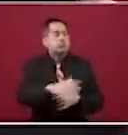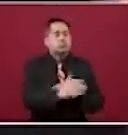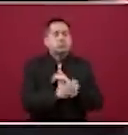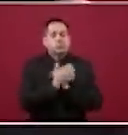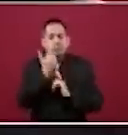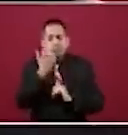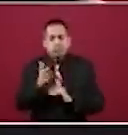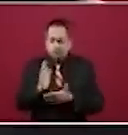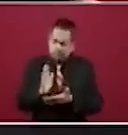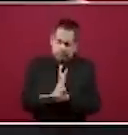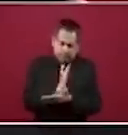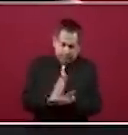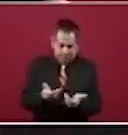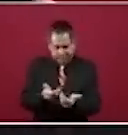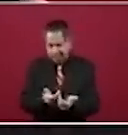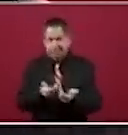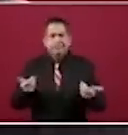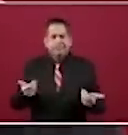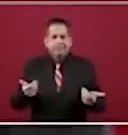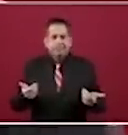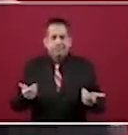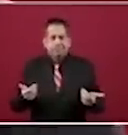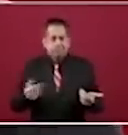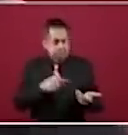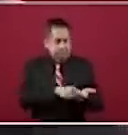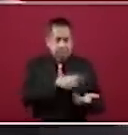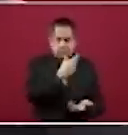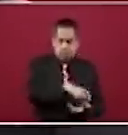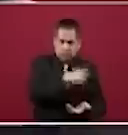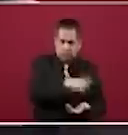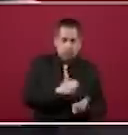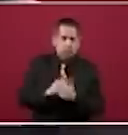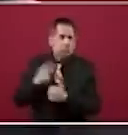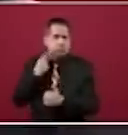Que se separe el poder económico del poder político.